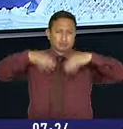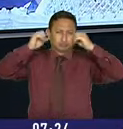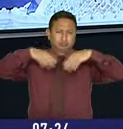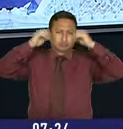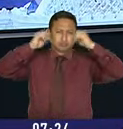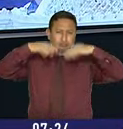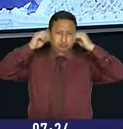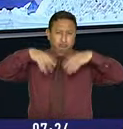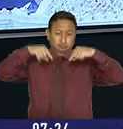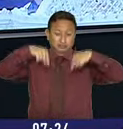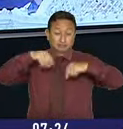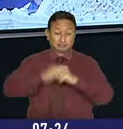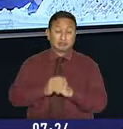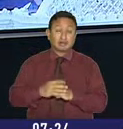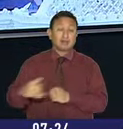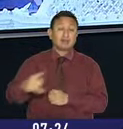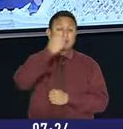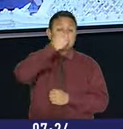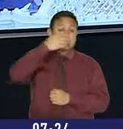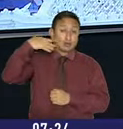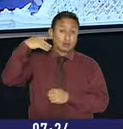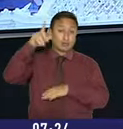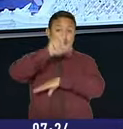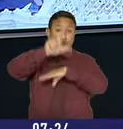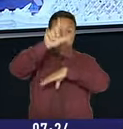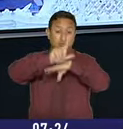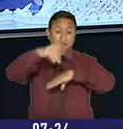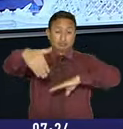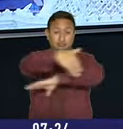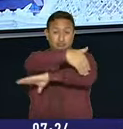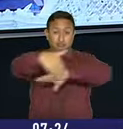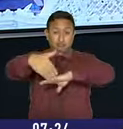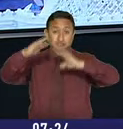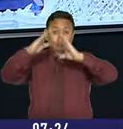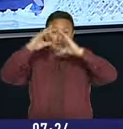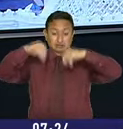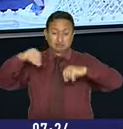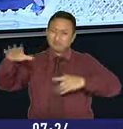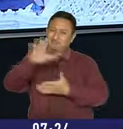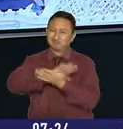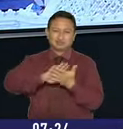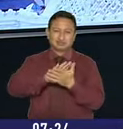provincia de Sucumbíos. Calles y viviendas quedaron totalmente anegadas. Veamos.